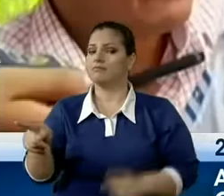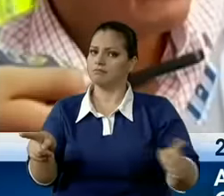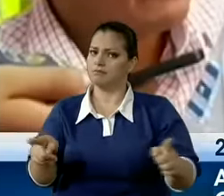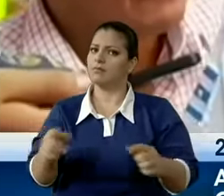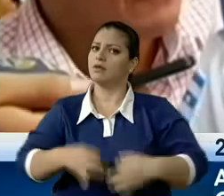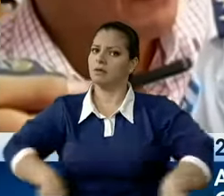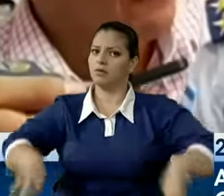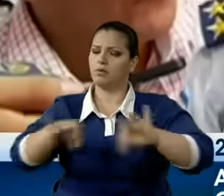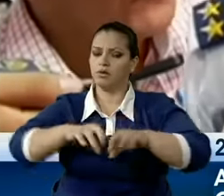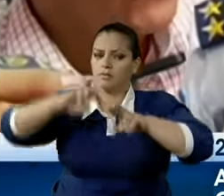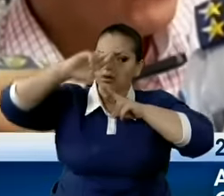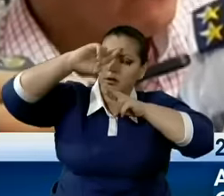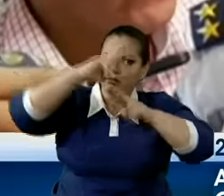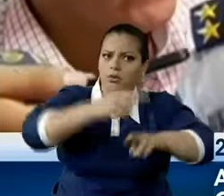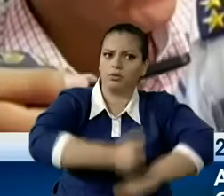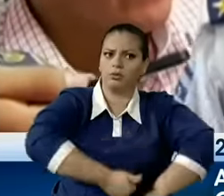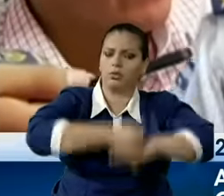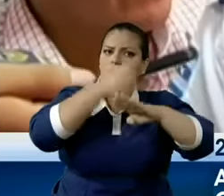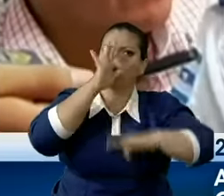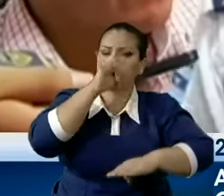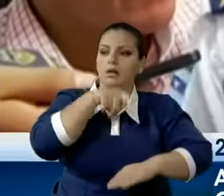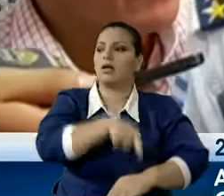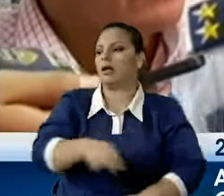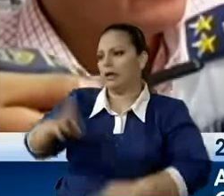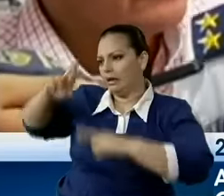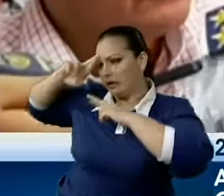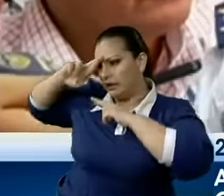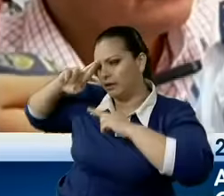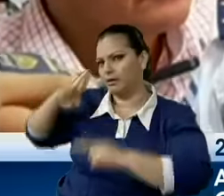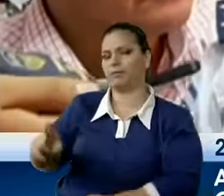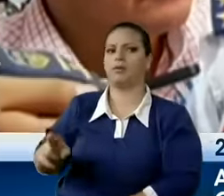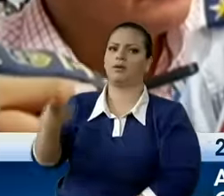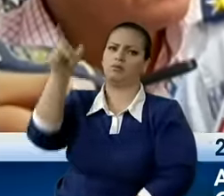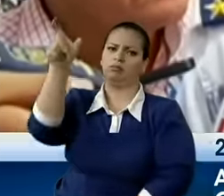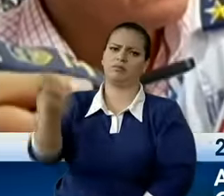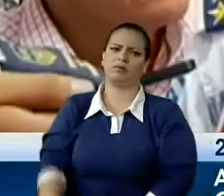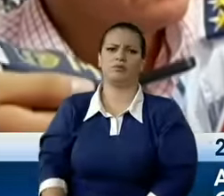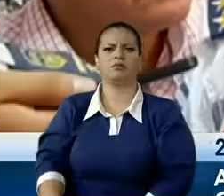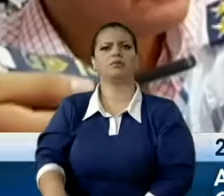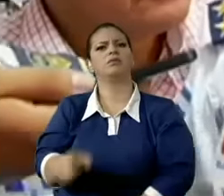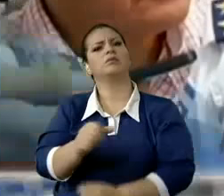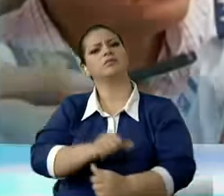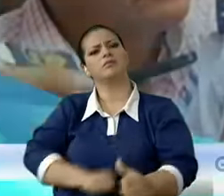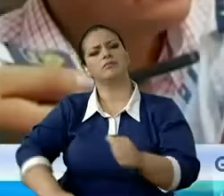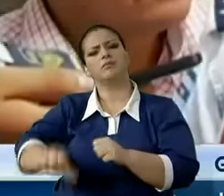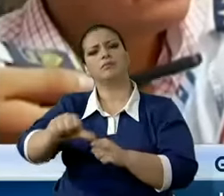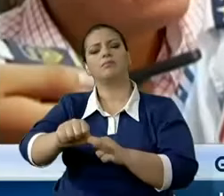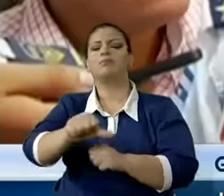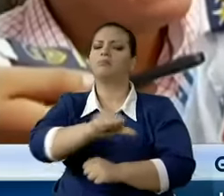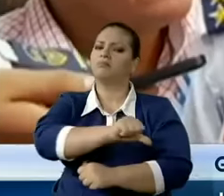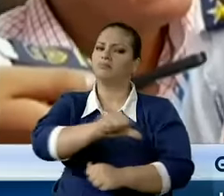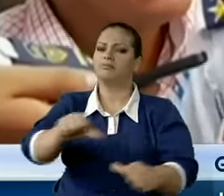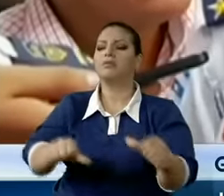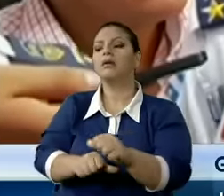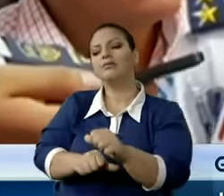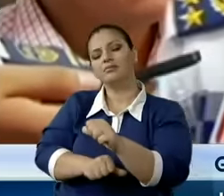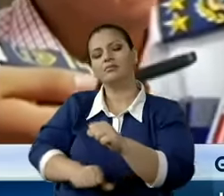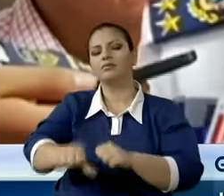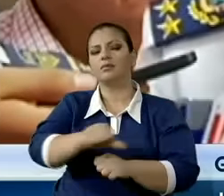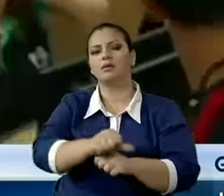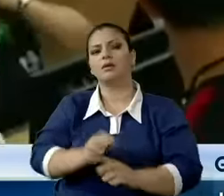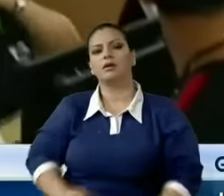el uno respetando al otro porque es autoridad y el otro también respetando por ser ciudadano. Eso debe existir. En todo caso, repito, vamos a esperar que este